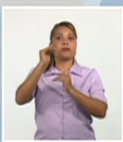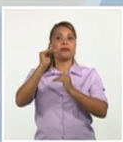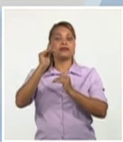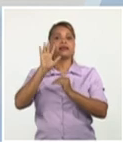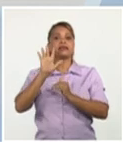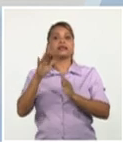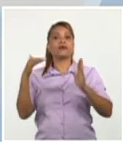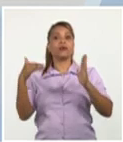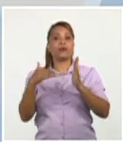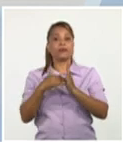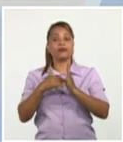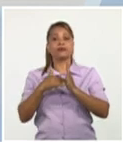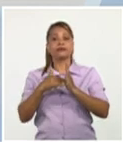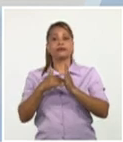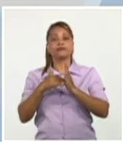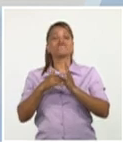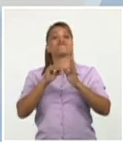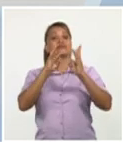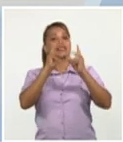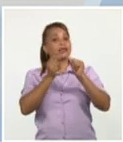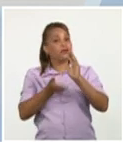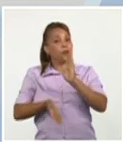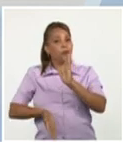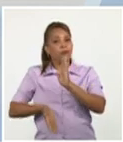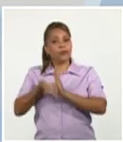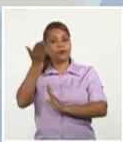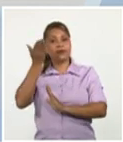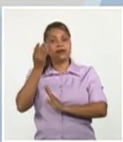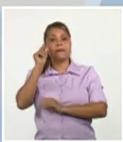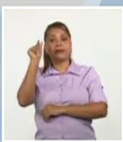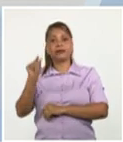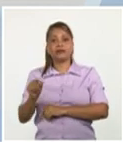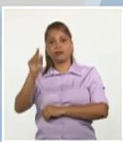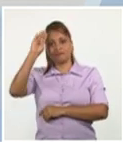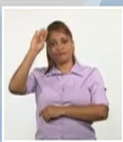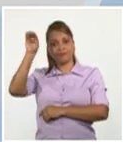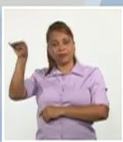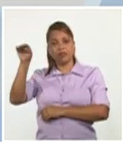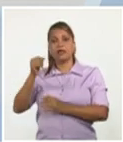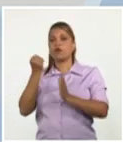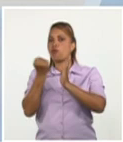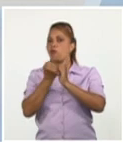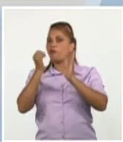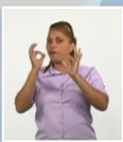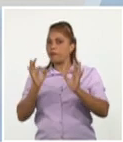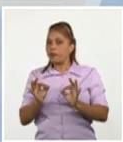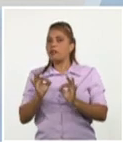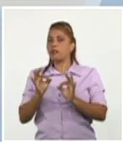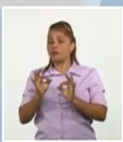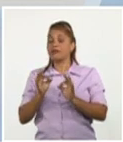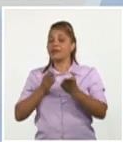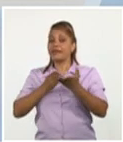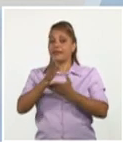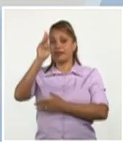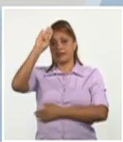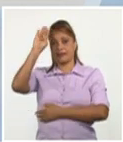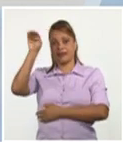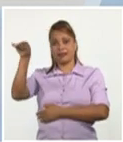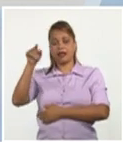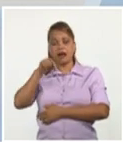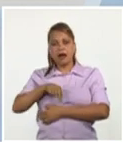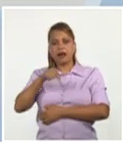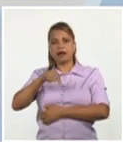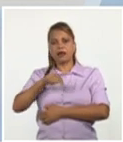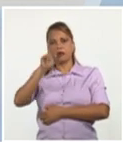5.000, cifra muy elevada de casos activos, casos confirmados que se encuentran ingresados en nuestros